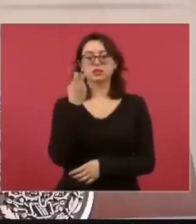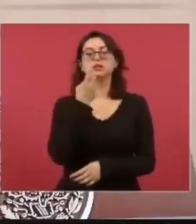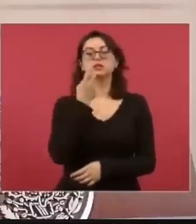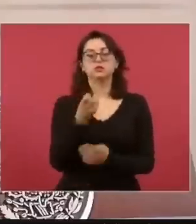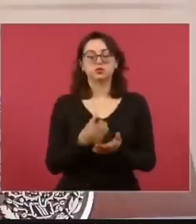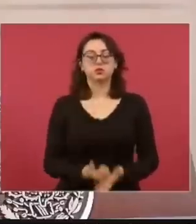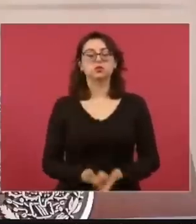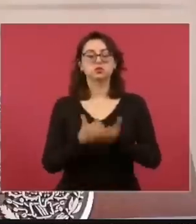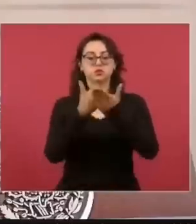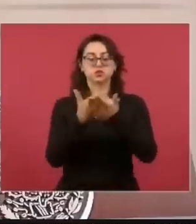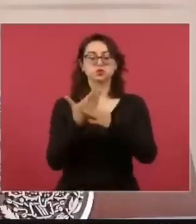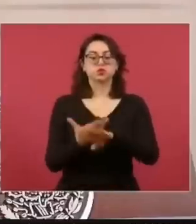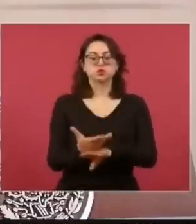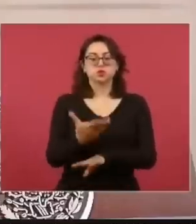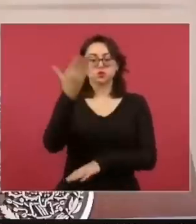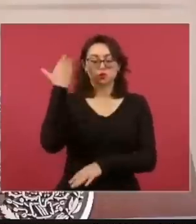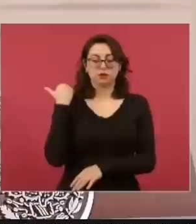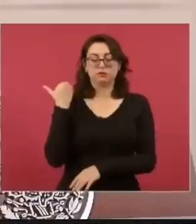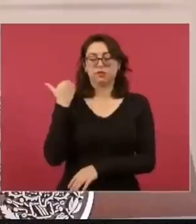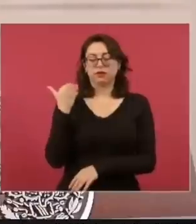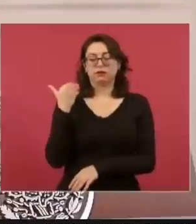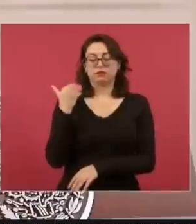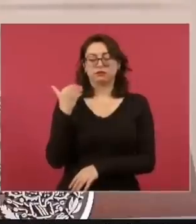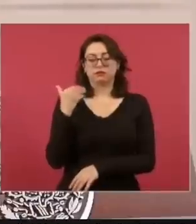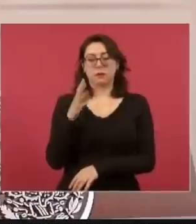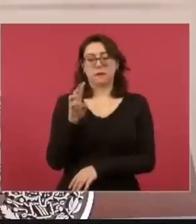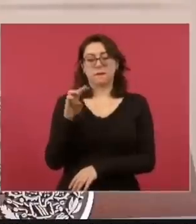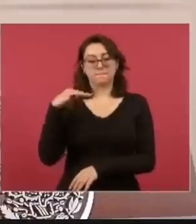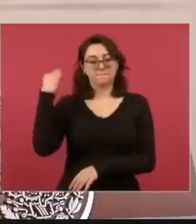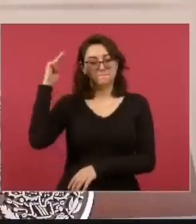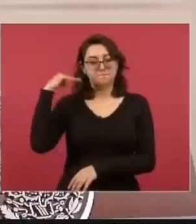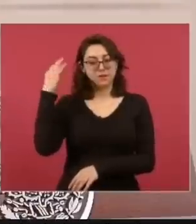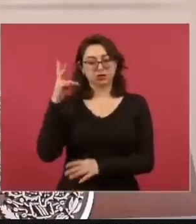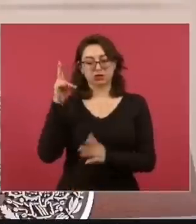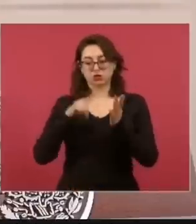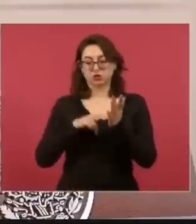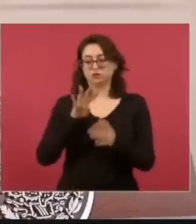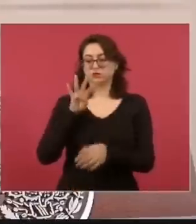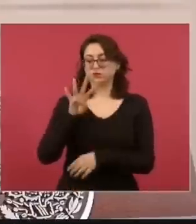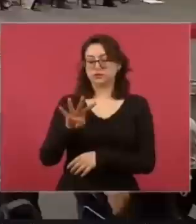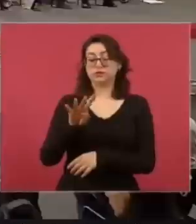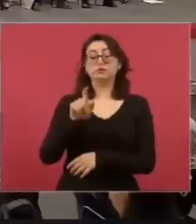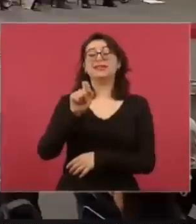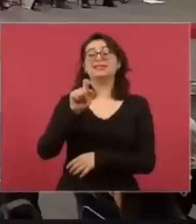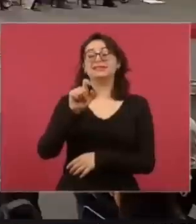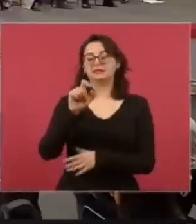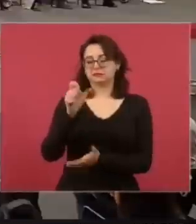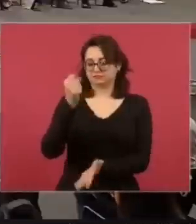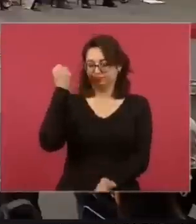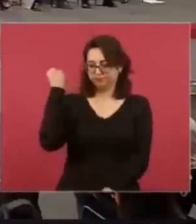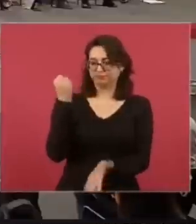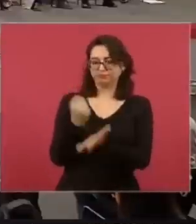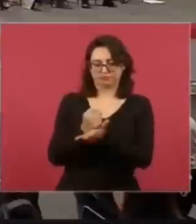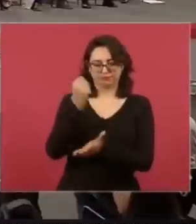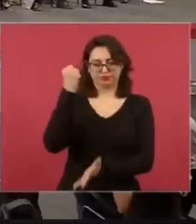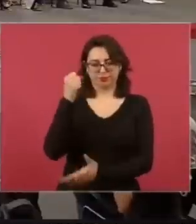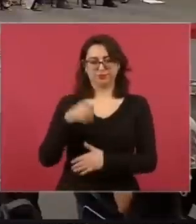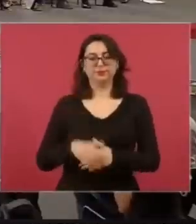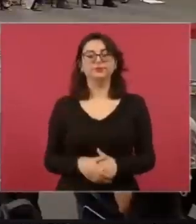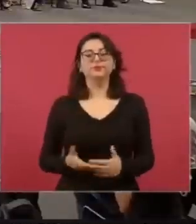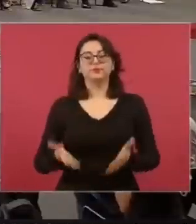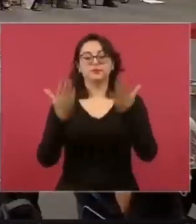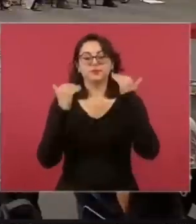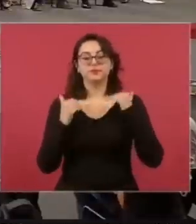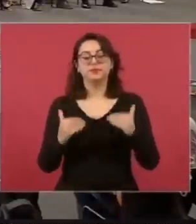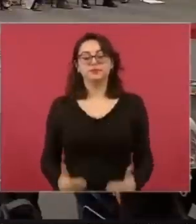que se publicó el en marzo del año 2020 la siguiente también tiene que ver